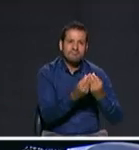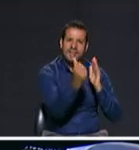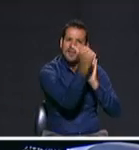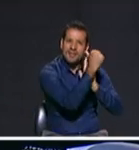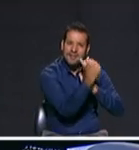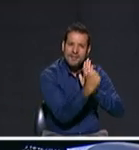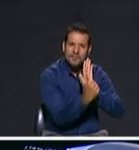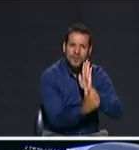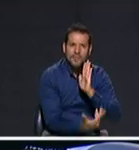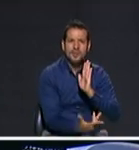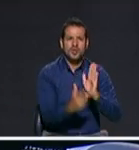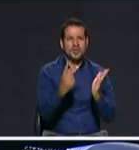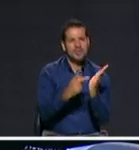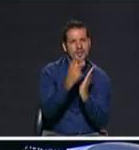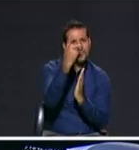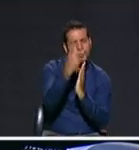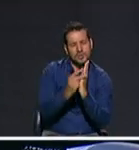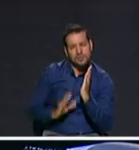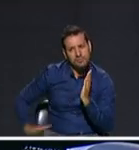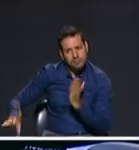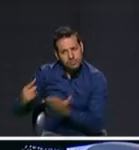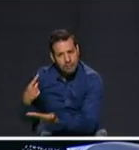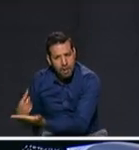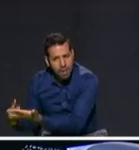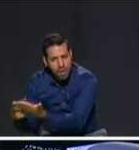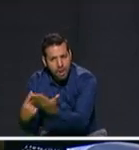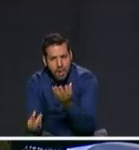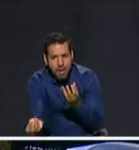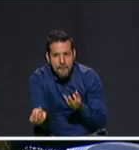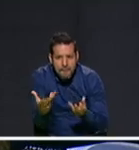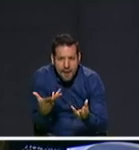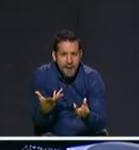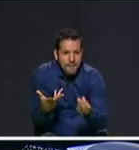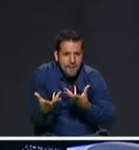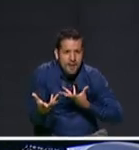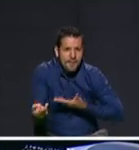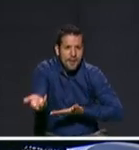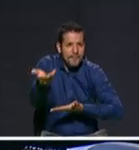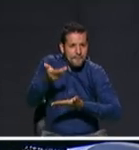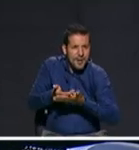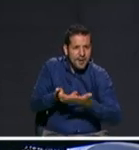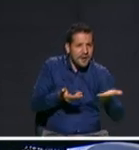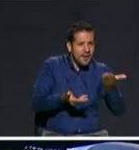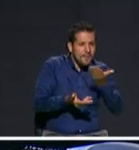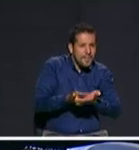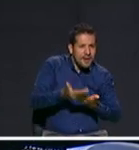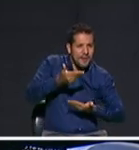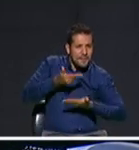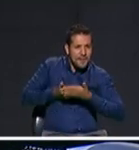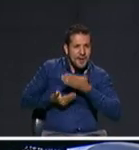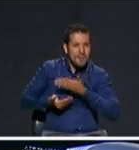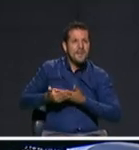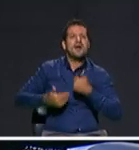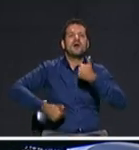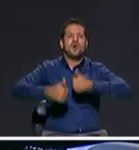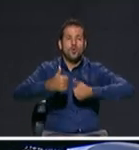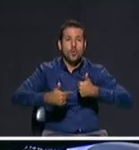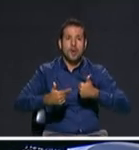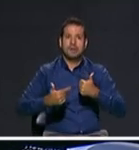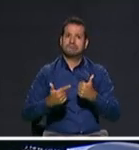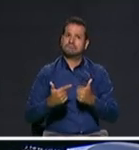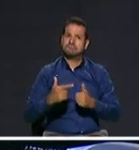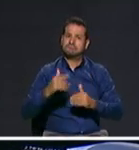en las que todos han sabido aportar siendo la gerente de la empresa de bien dante o que fue la gerente del programa de viviendas